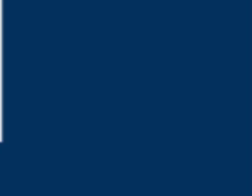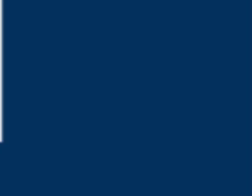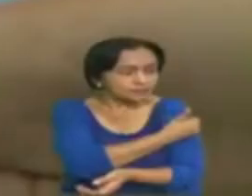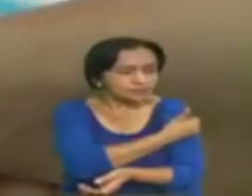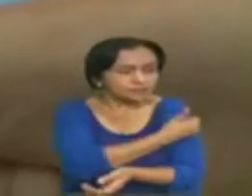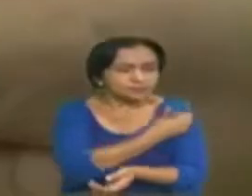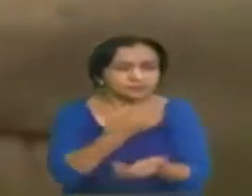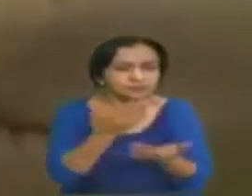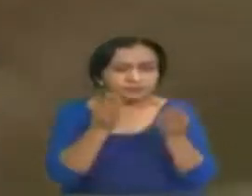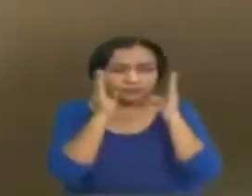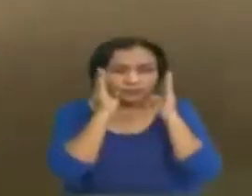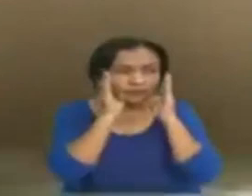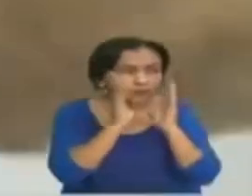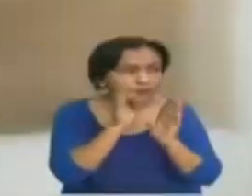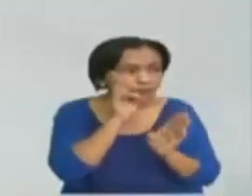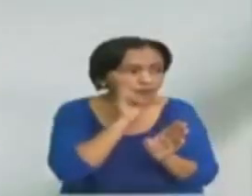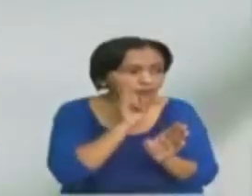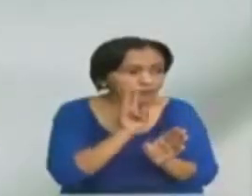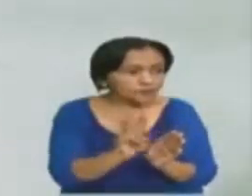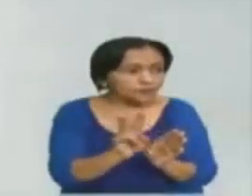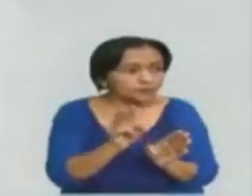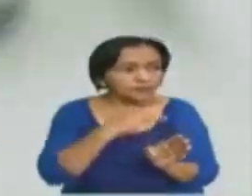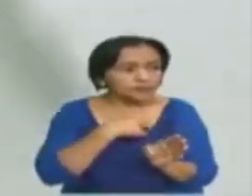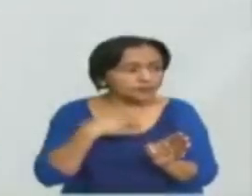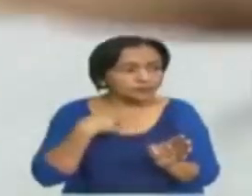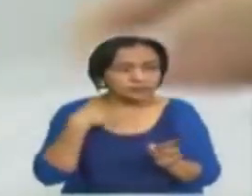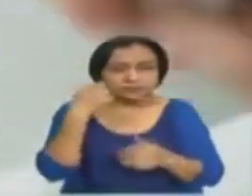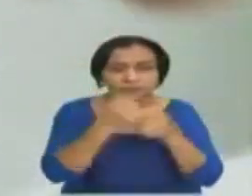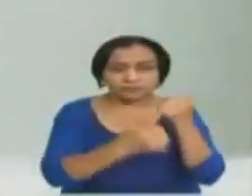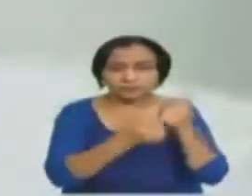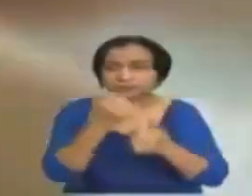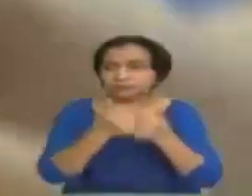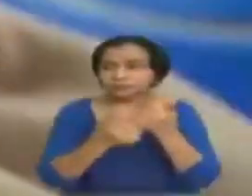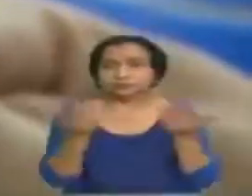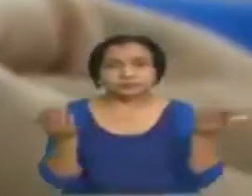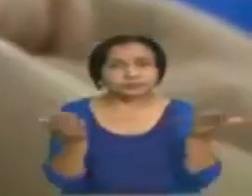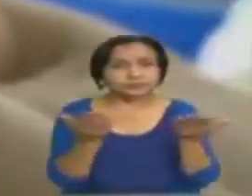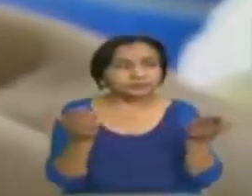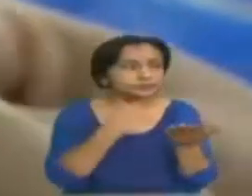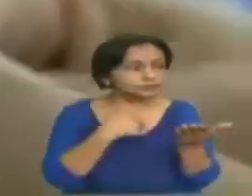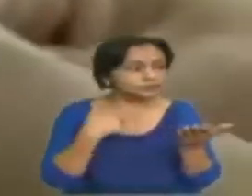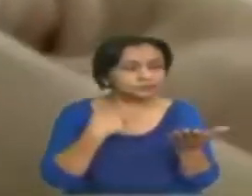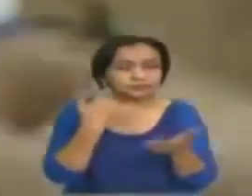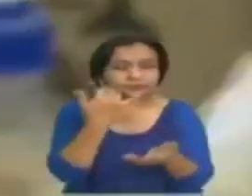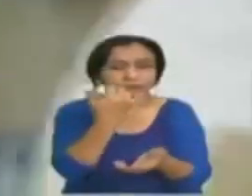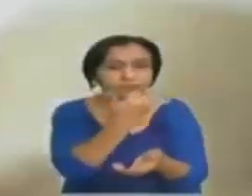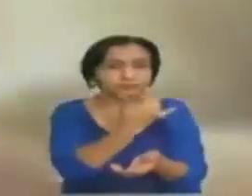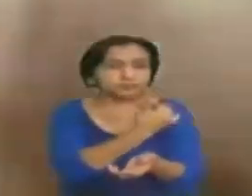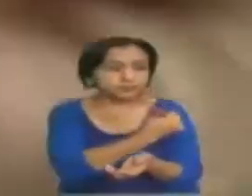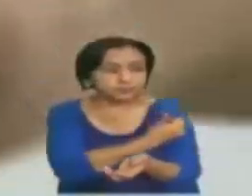Policlínico Trinidad Guevara y sede del SILAIS a las 10, primeras y segundas. Para Noticias 12, Gabriela Solórzano.